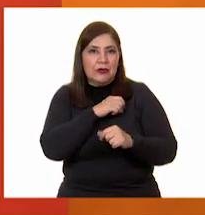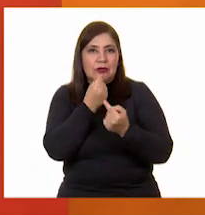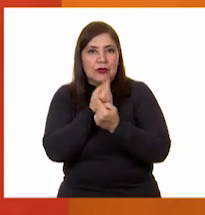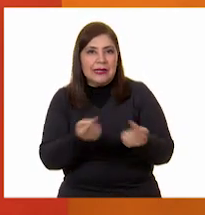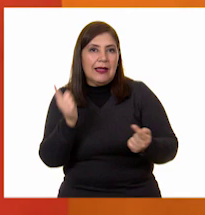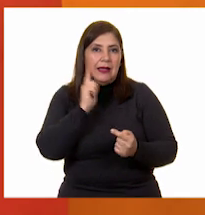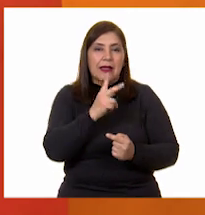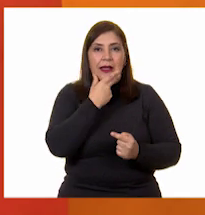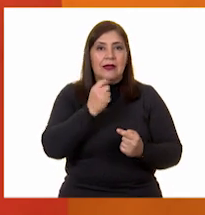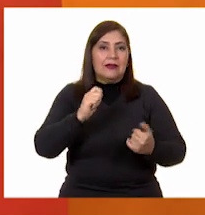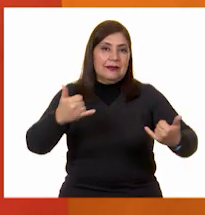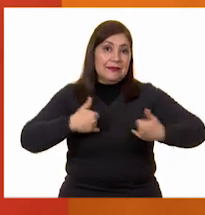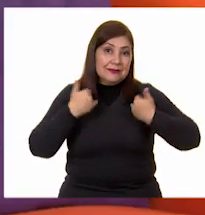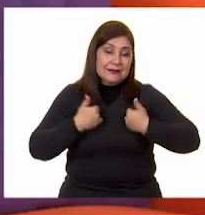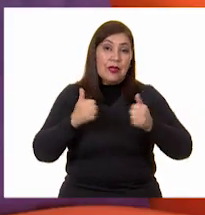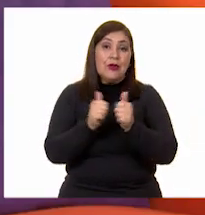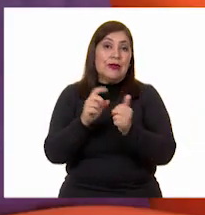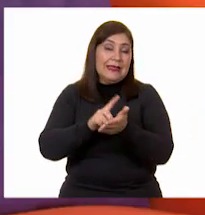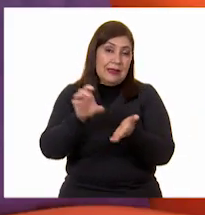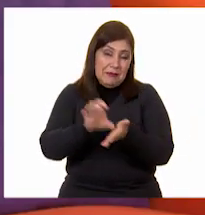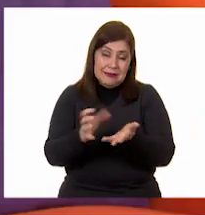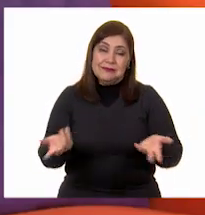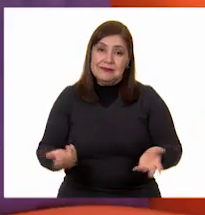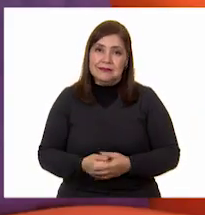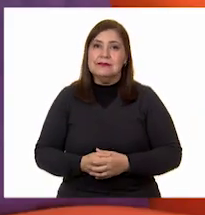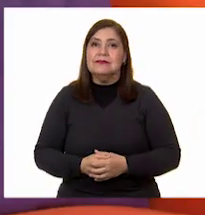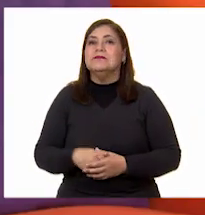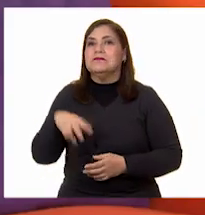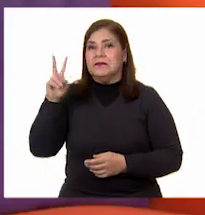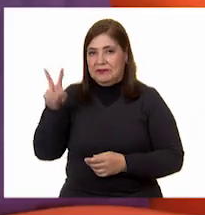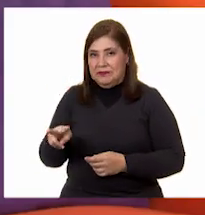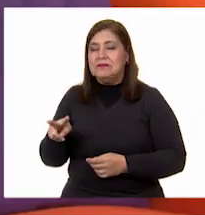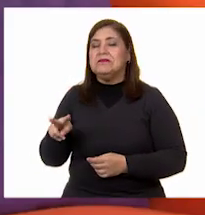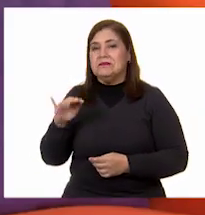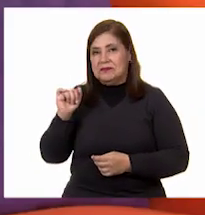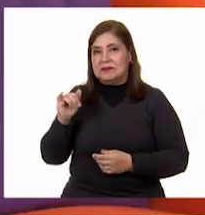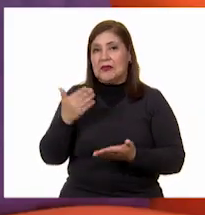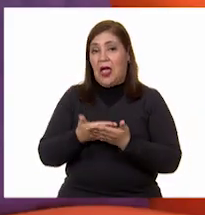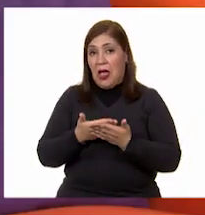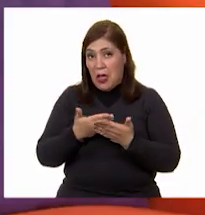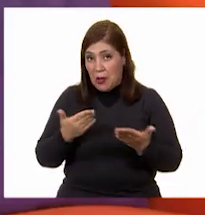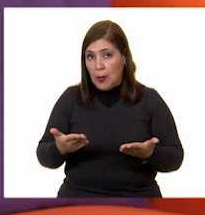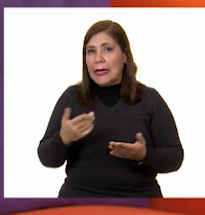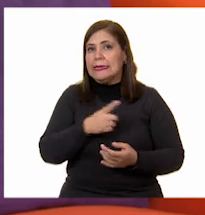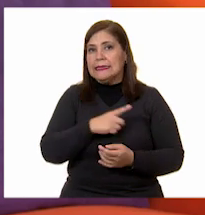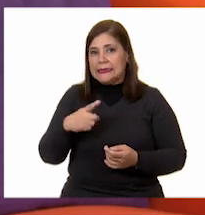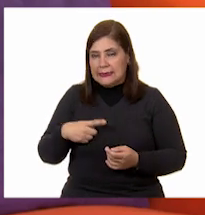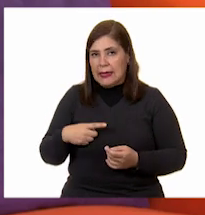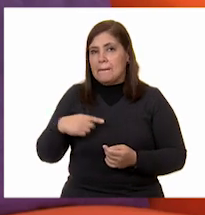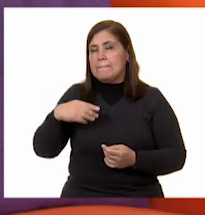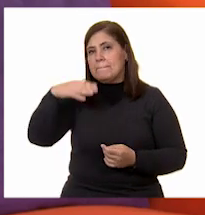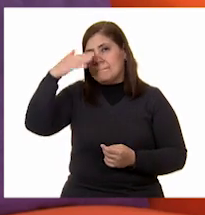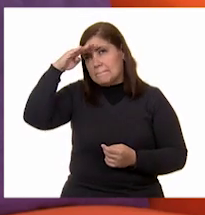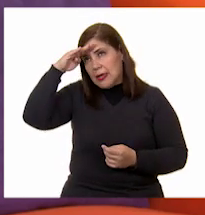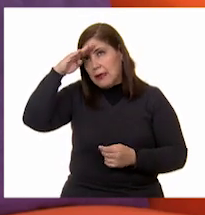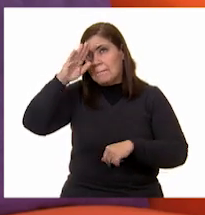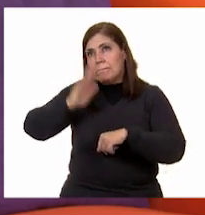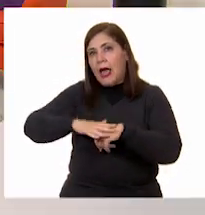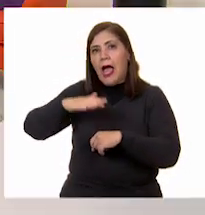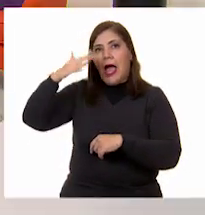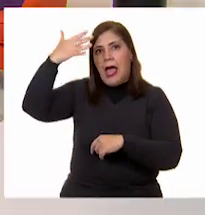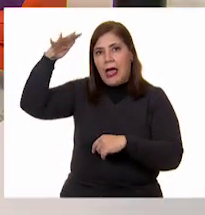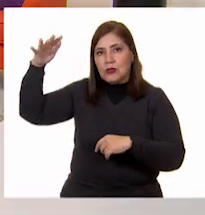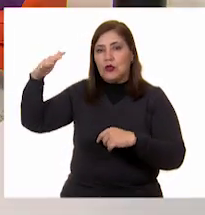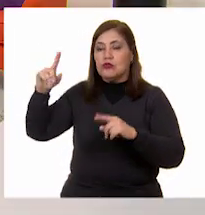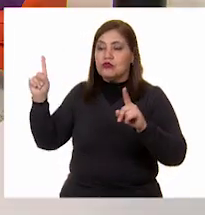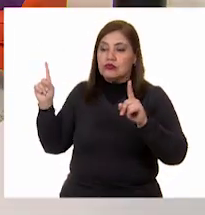y jóvenes con discapacidad. Es verdad, y ahora se tiene que valorar la presencia de más personas adultas dentro del